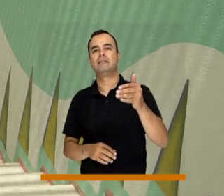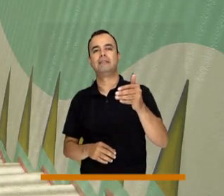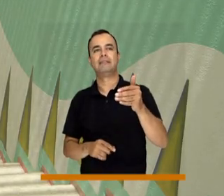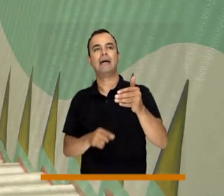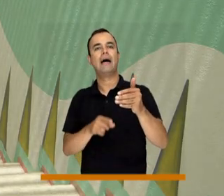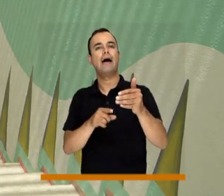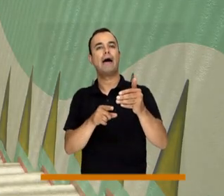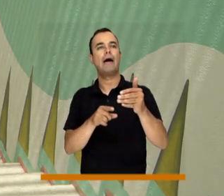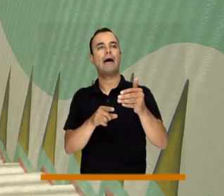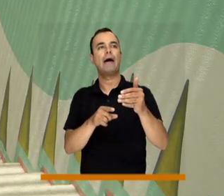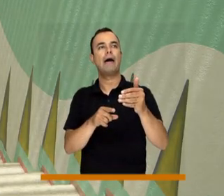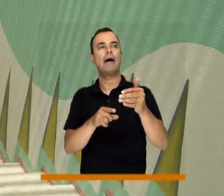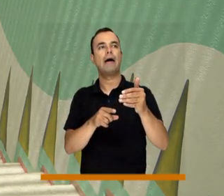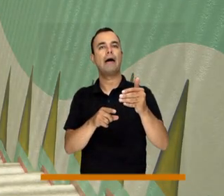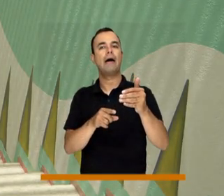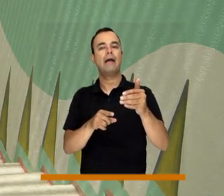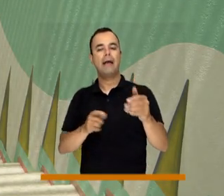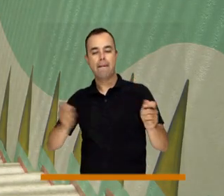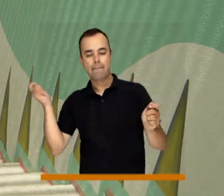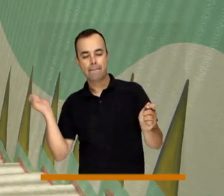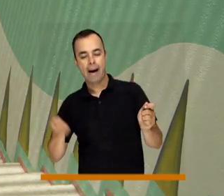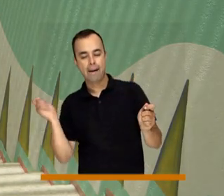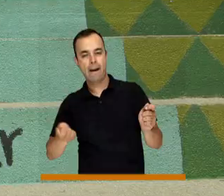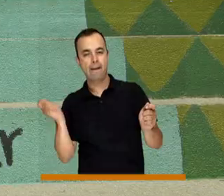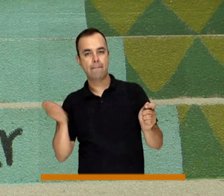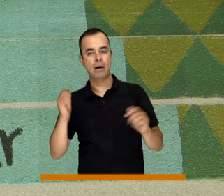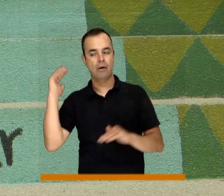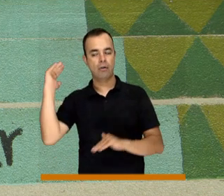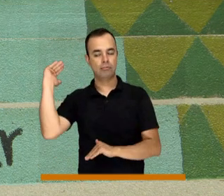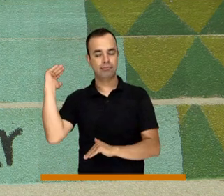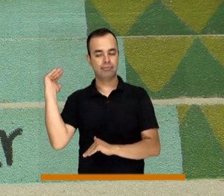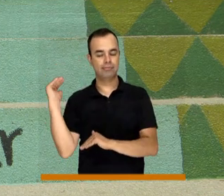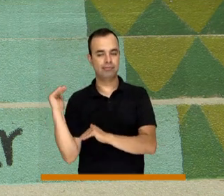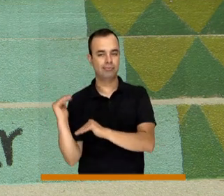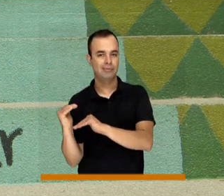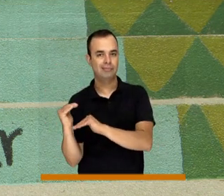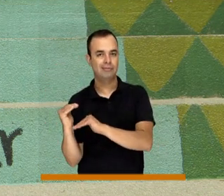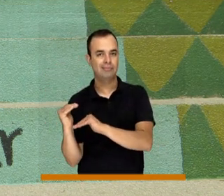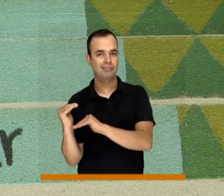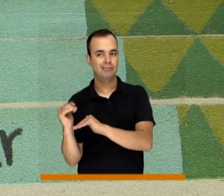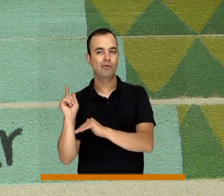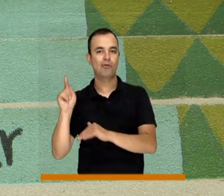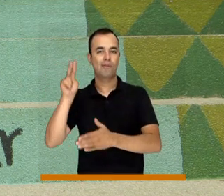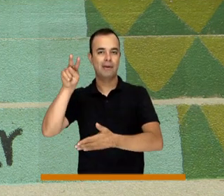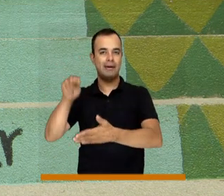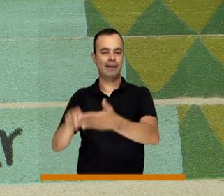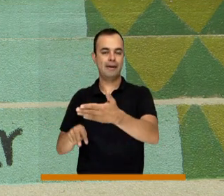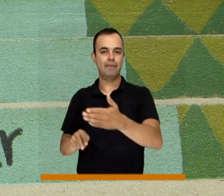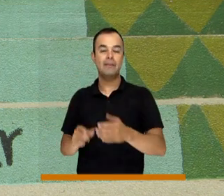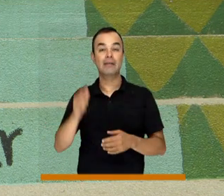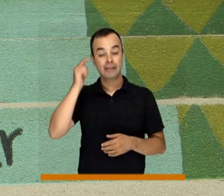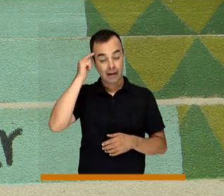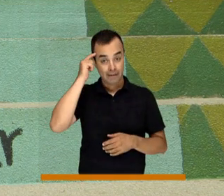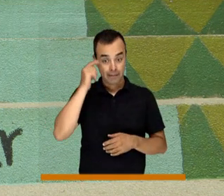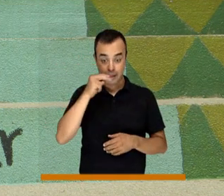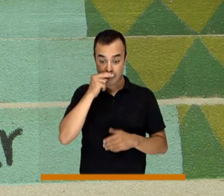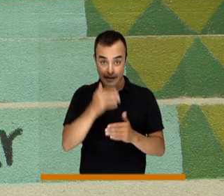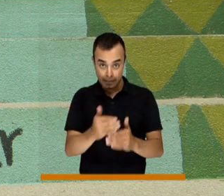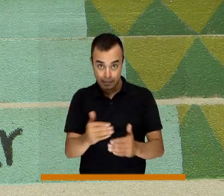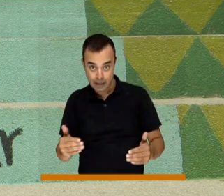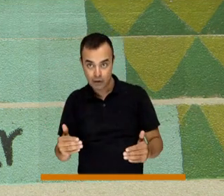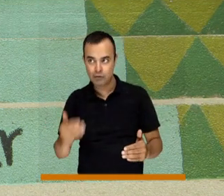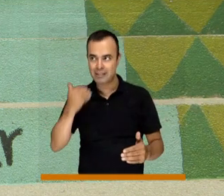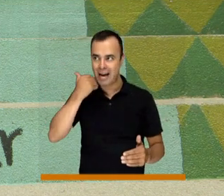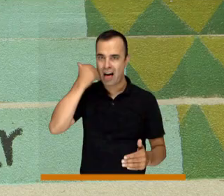las maneras de reprender al niño de manera violenta. ¿Por qué? Porque entre los niños y los adultos,